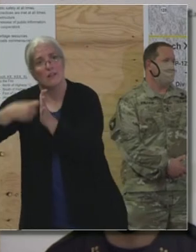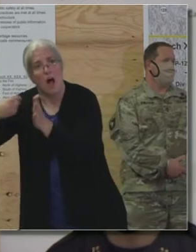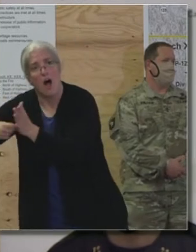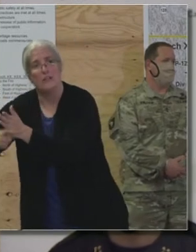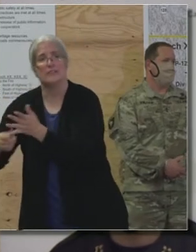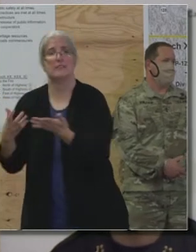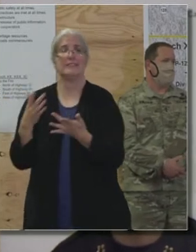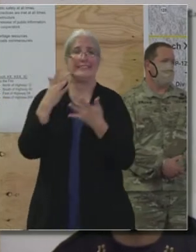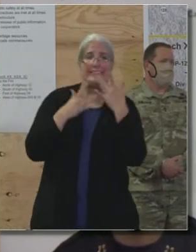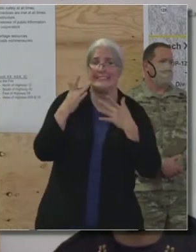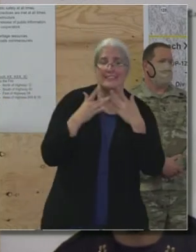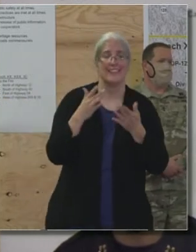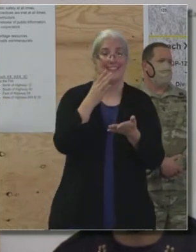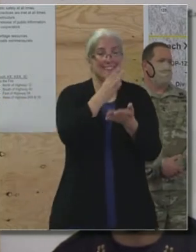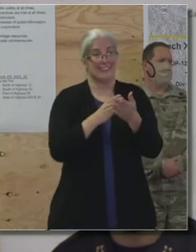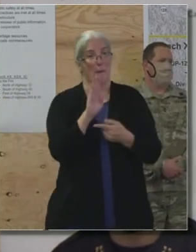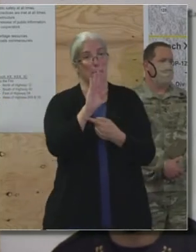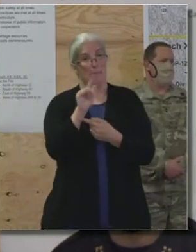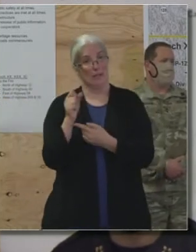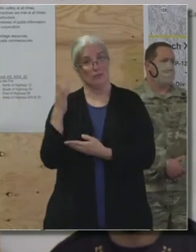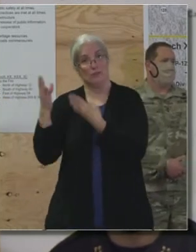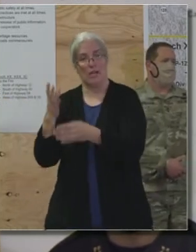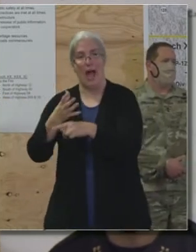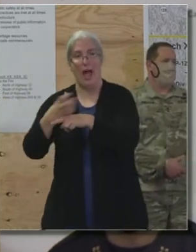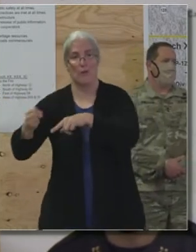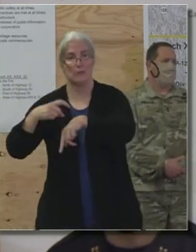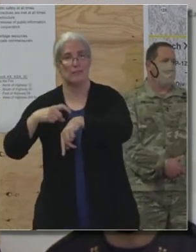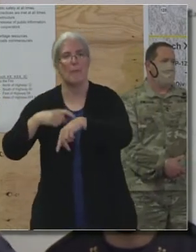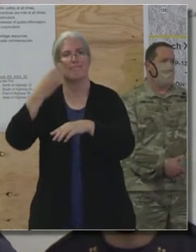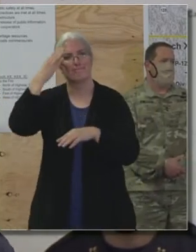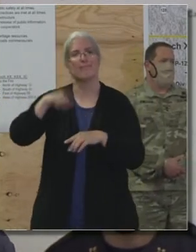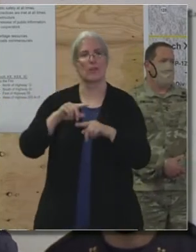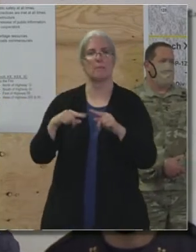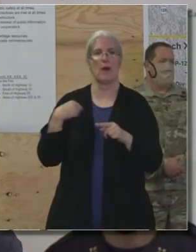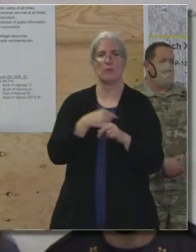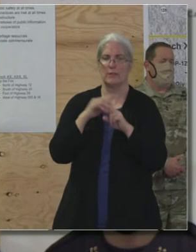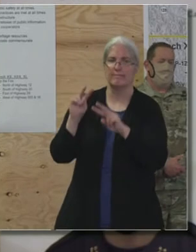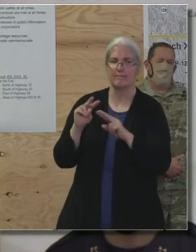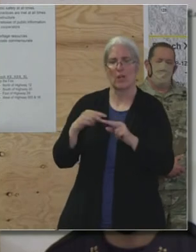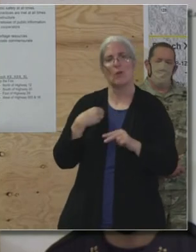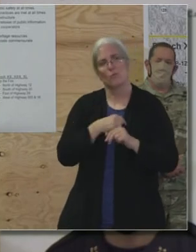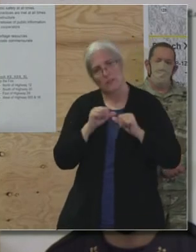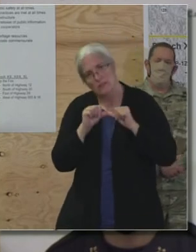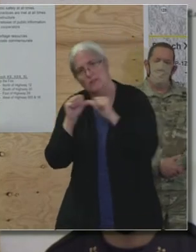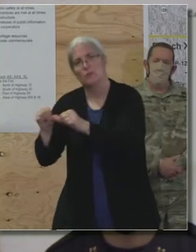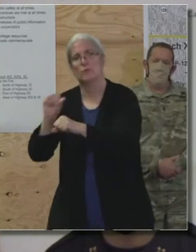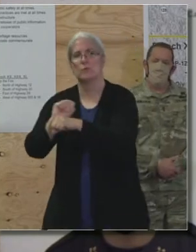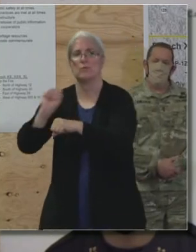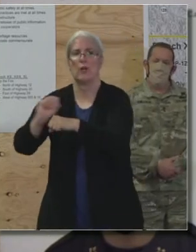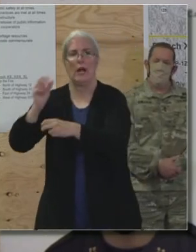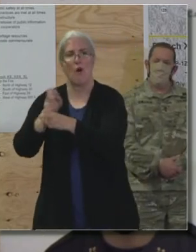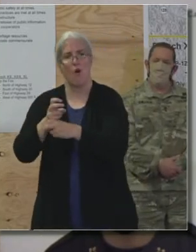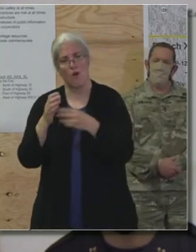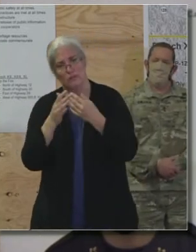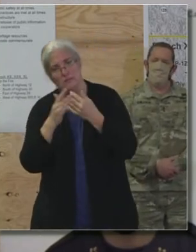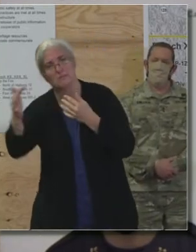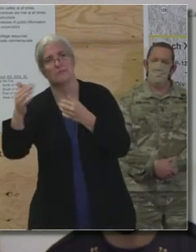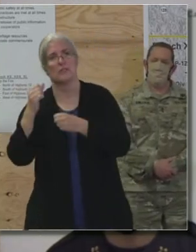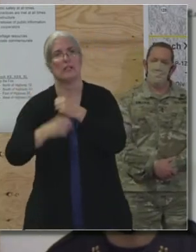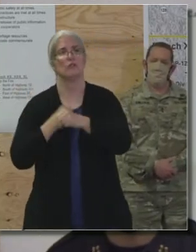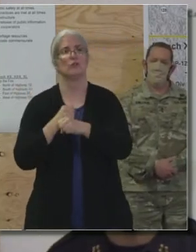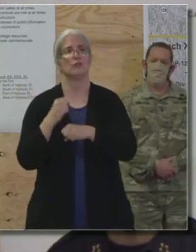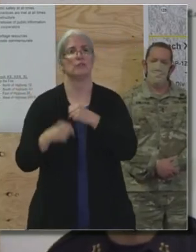detalles en esta legislatura y esperamos seguir trabajando arduamente por muchos años más para ratificar